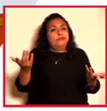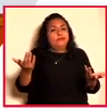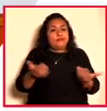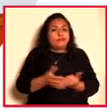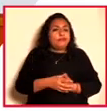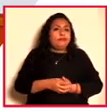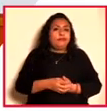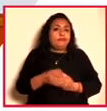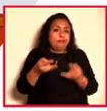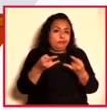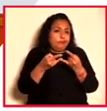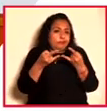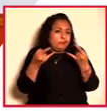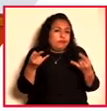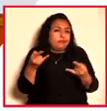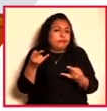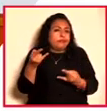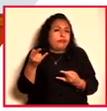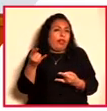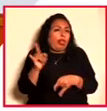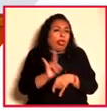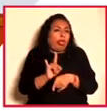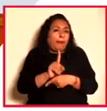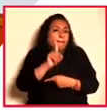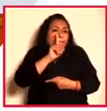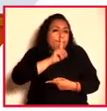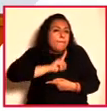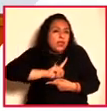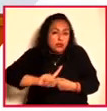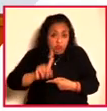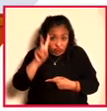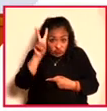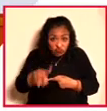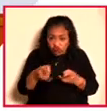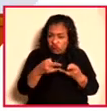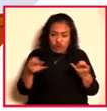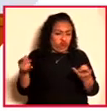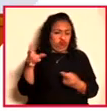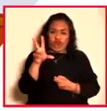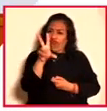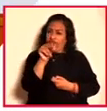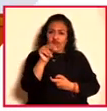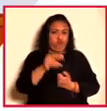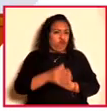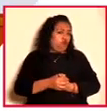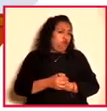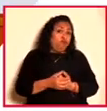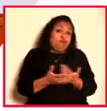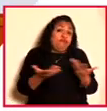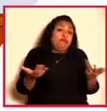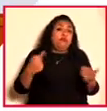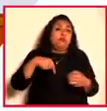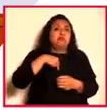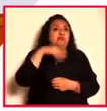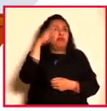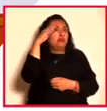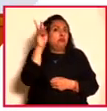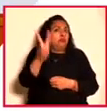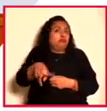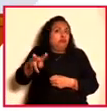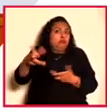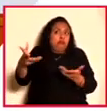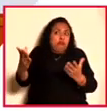una historia ficticia, no es la historia real. Y sin embargo, pues nos la creemos, claro, porque así nos